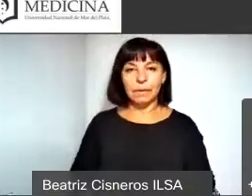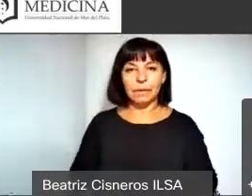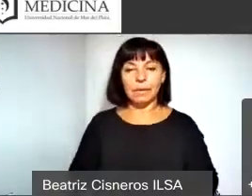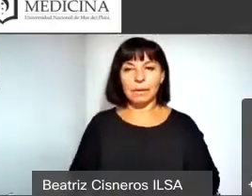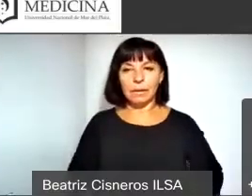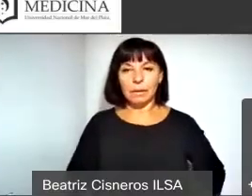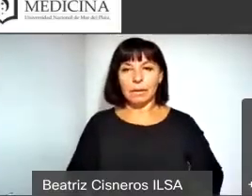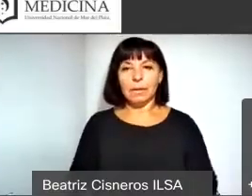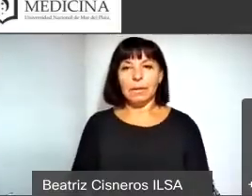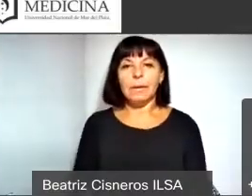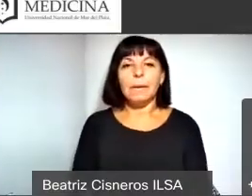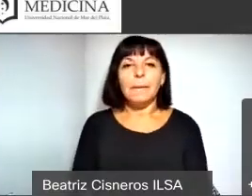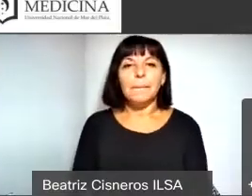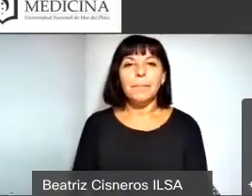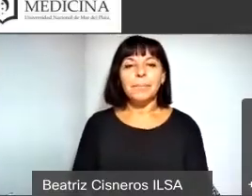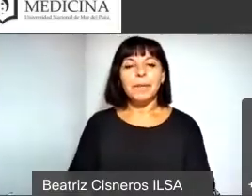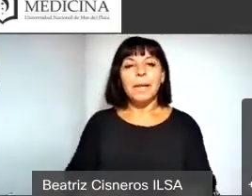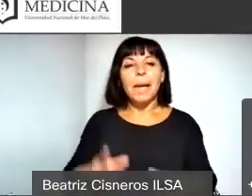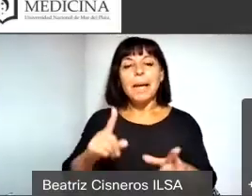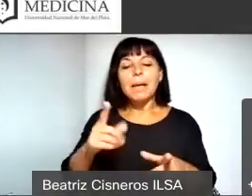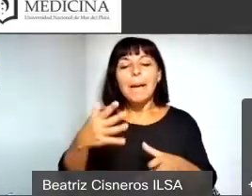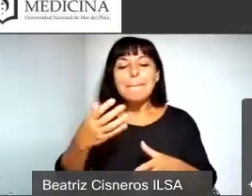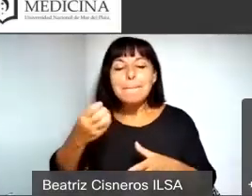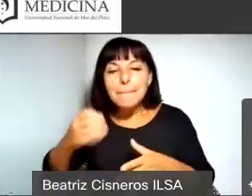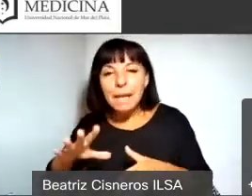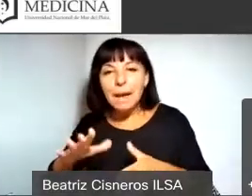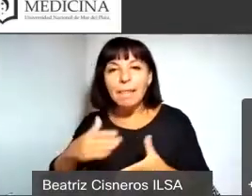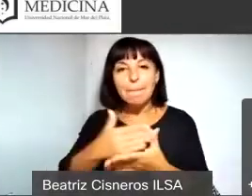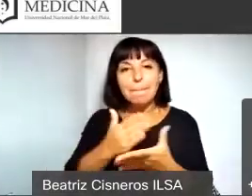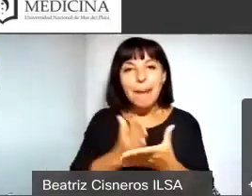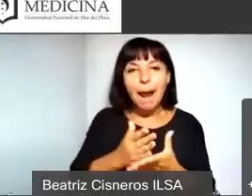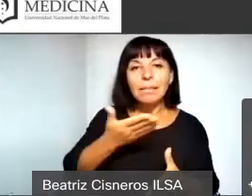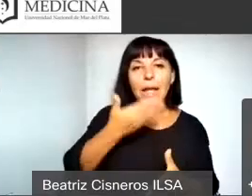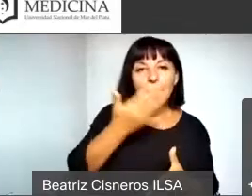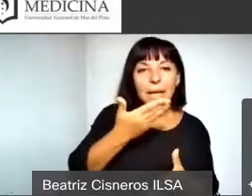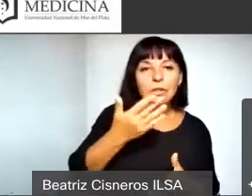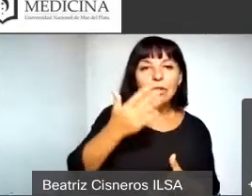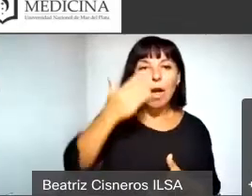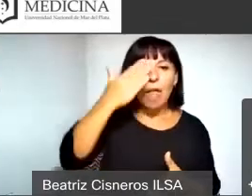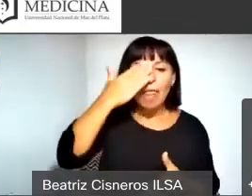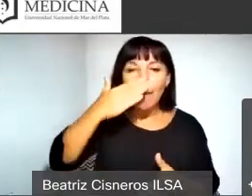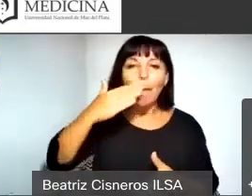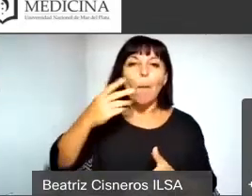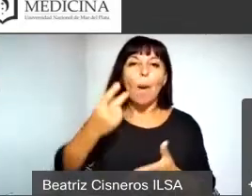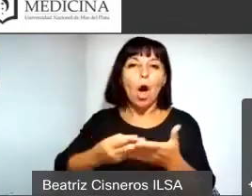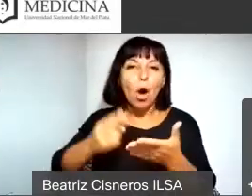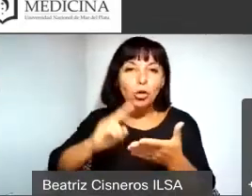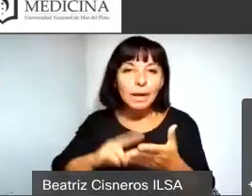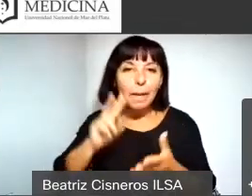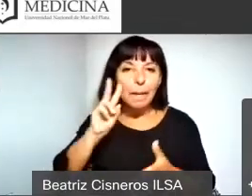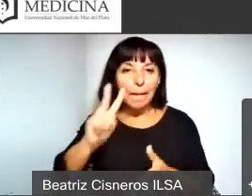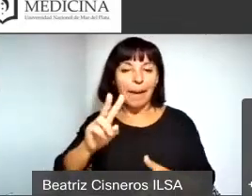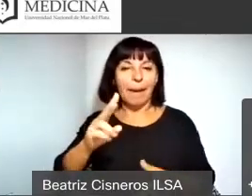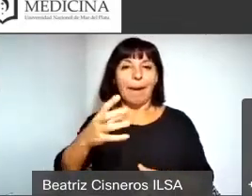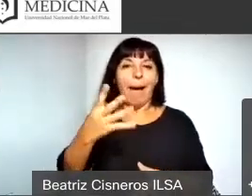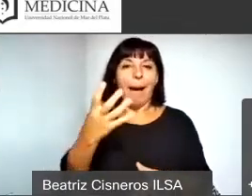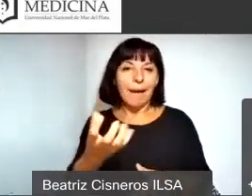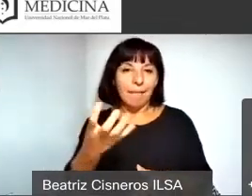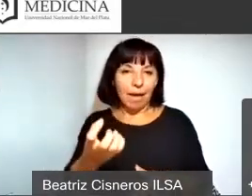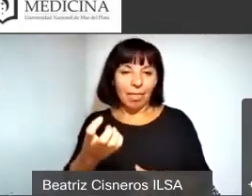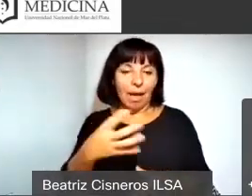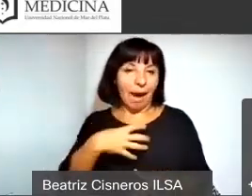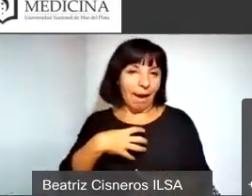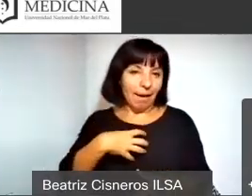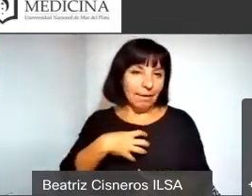recién, si se han perdido parte de la explicación la pueden volver a escuchar, pero en realidad todos los procesos